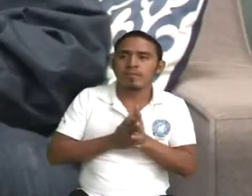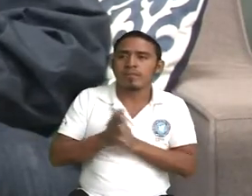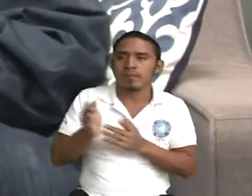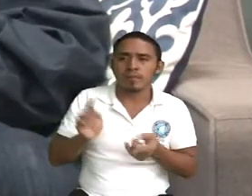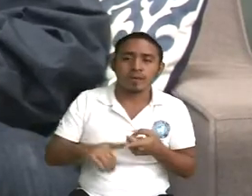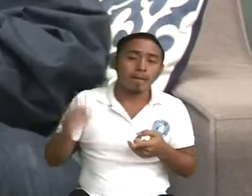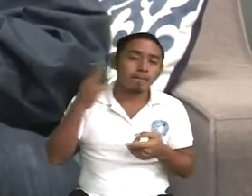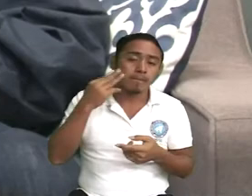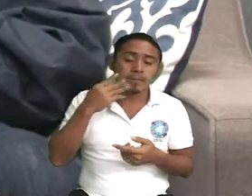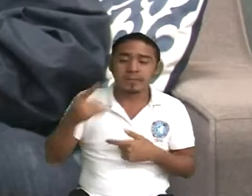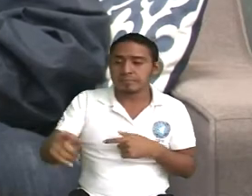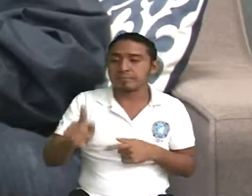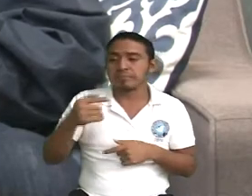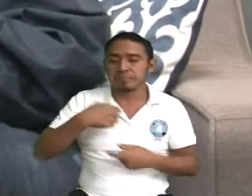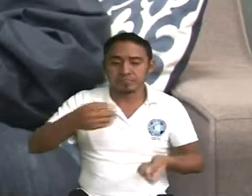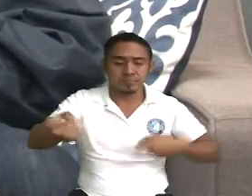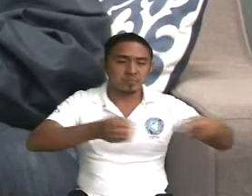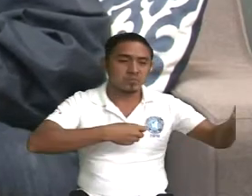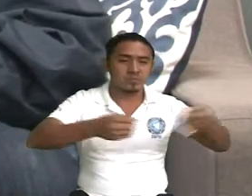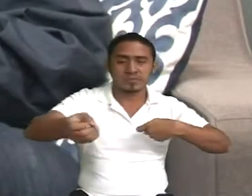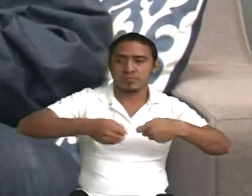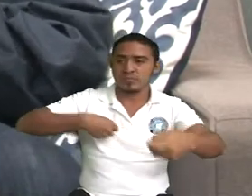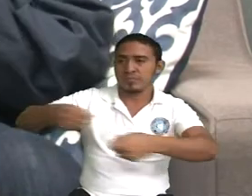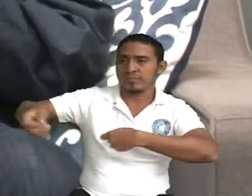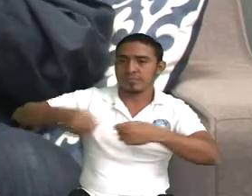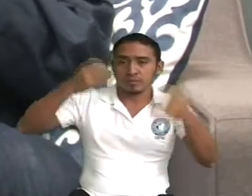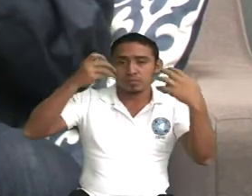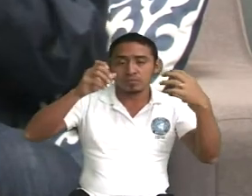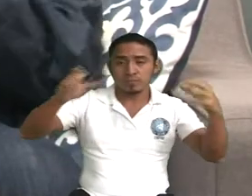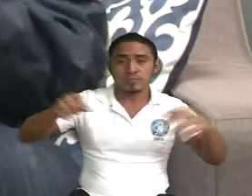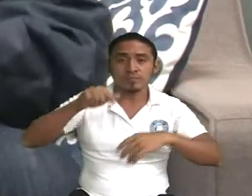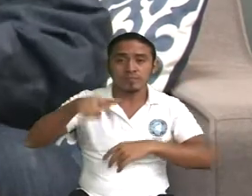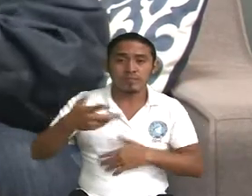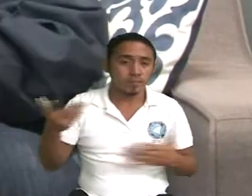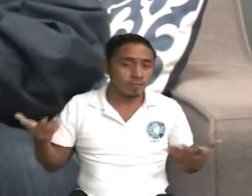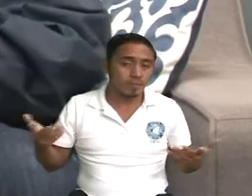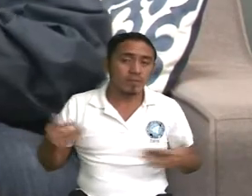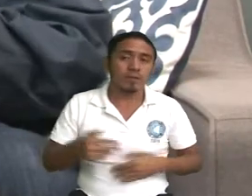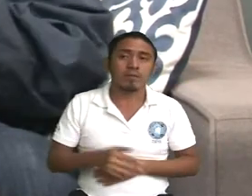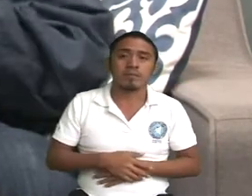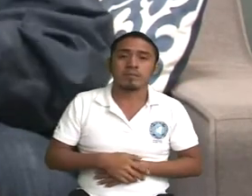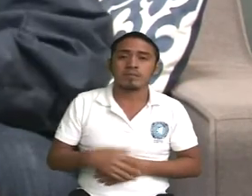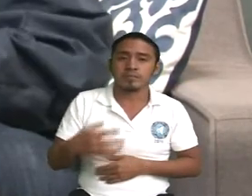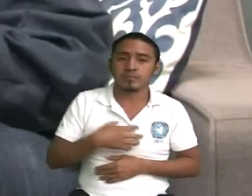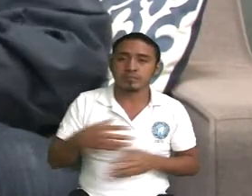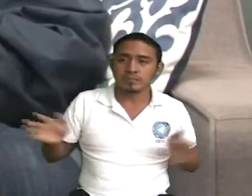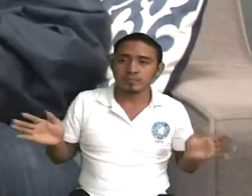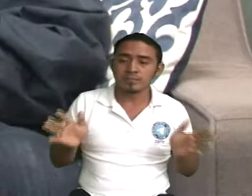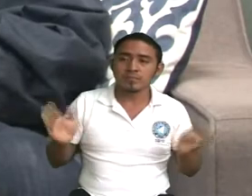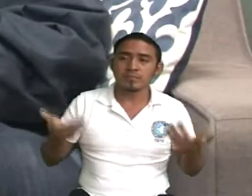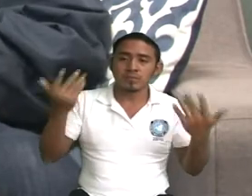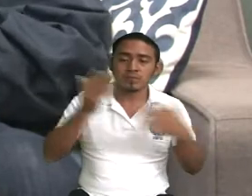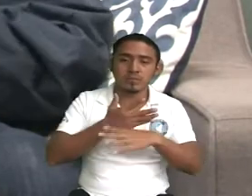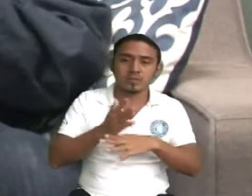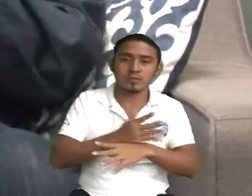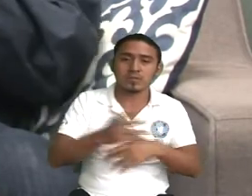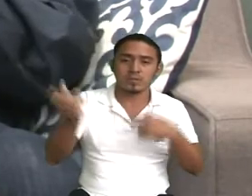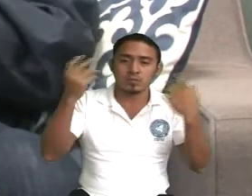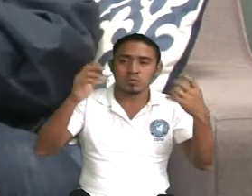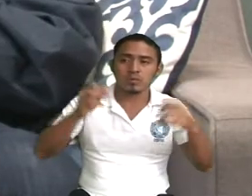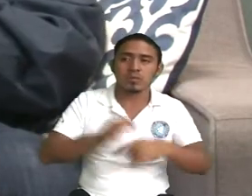tuvimos madres protagonistas que vendieron sus productos, ¿verdad? Que ese es el objetivo también, promovieron sus productos, tuvimos